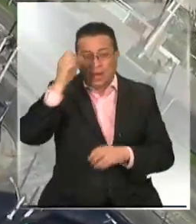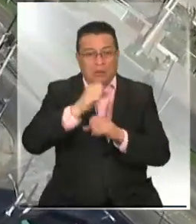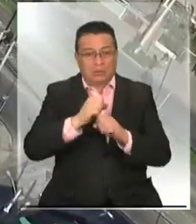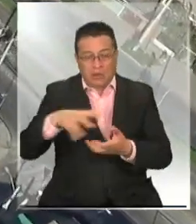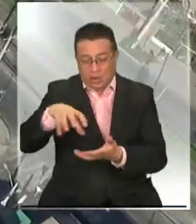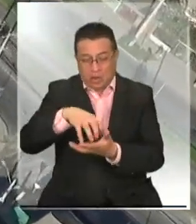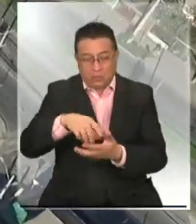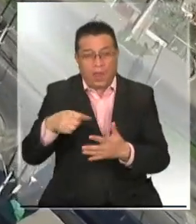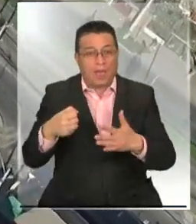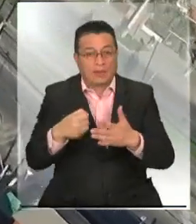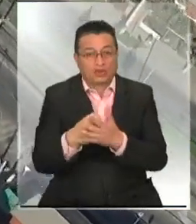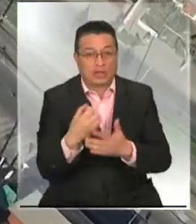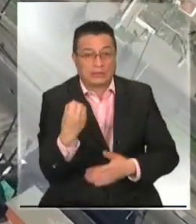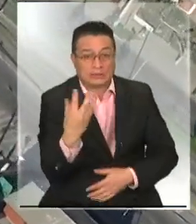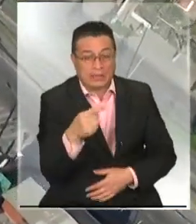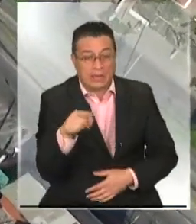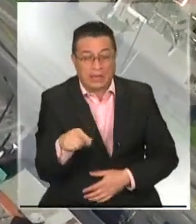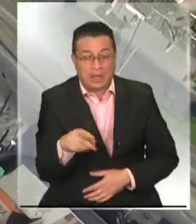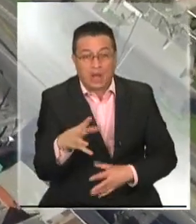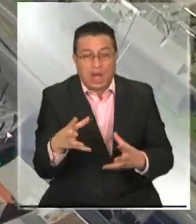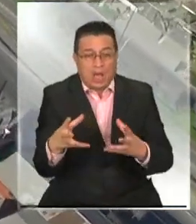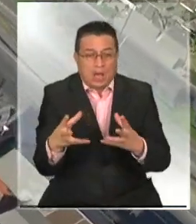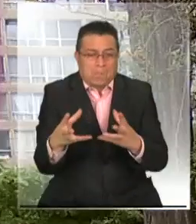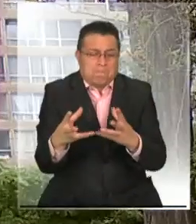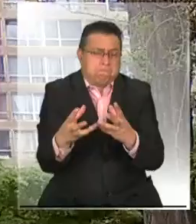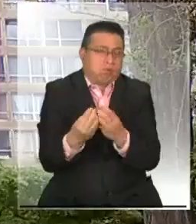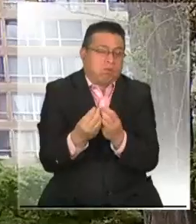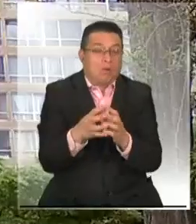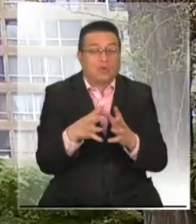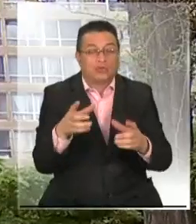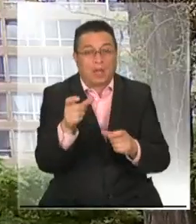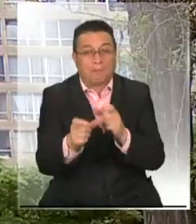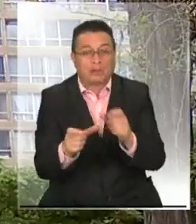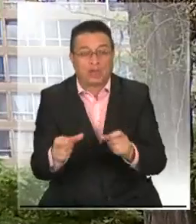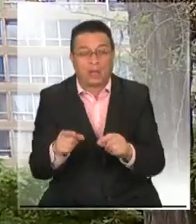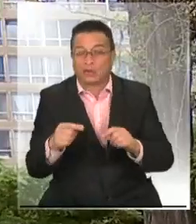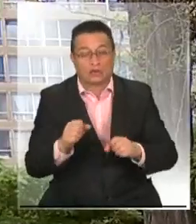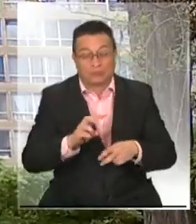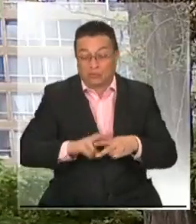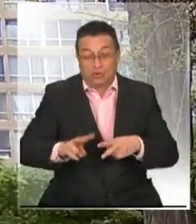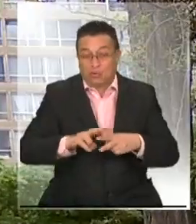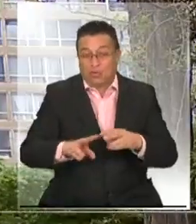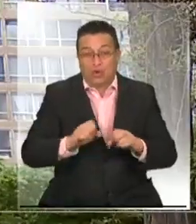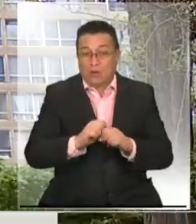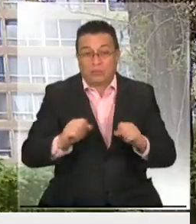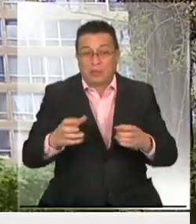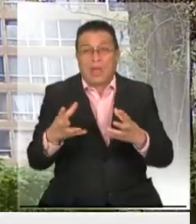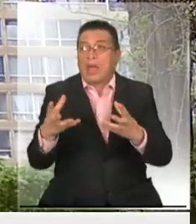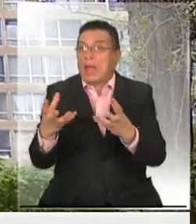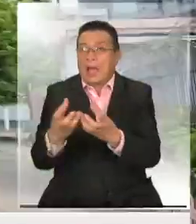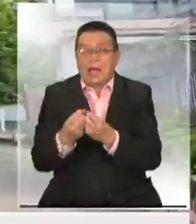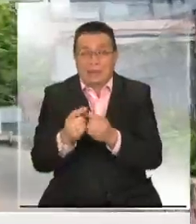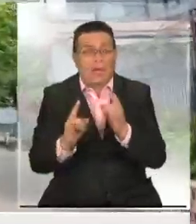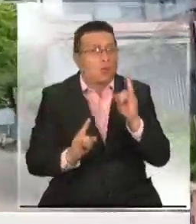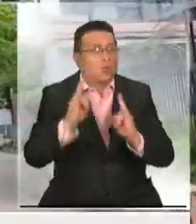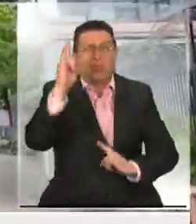Estación Central se hacinó muchas personas. No estábamos preparados para esta cantidad de